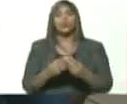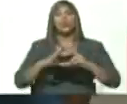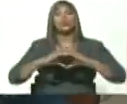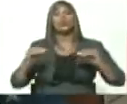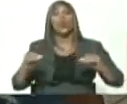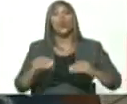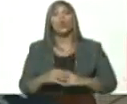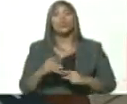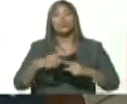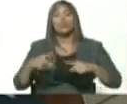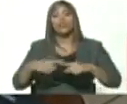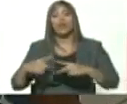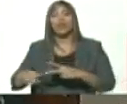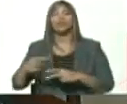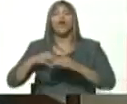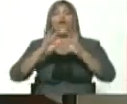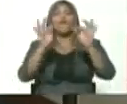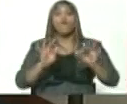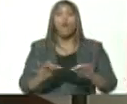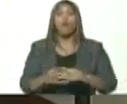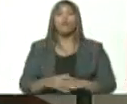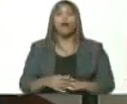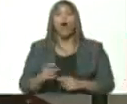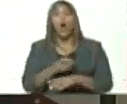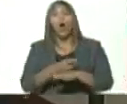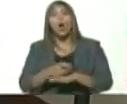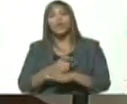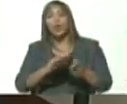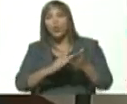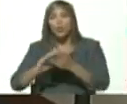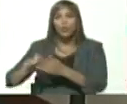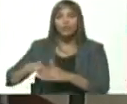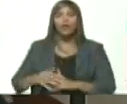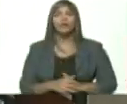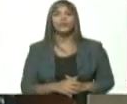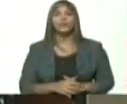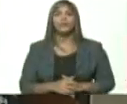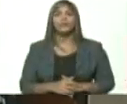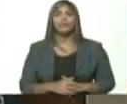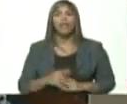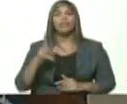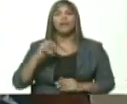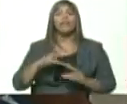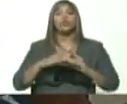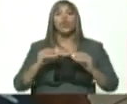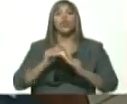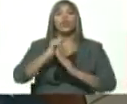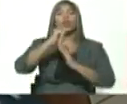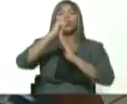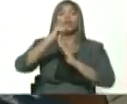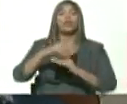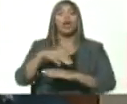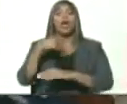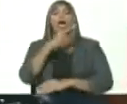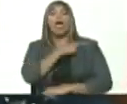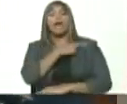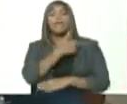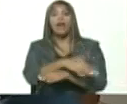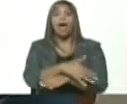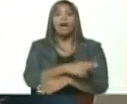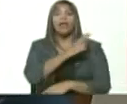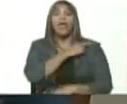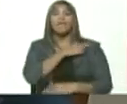las distintas formas de agregación comunitaria, como gobiernos comunitarios, como también todos estos líderes de jefes de calle, jefes de